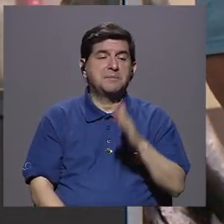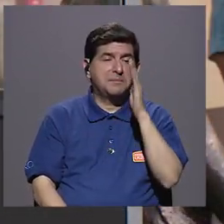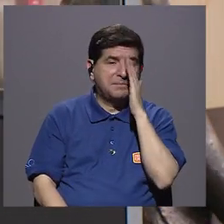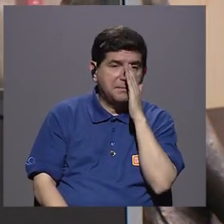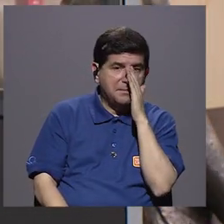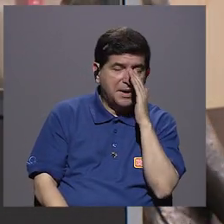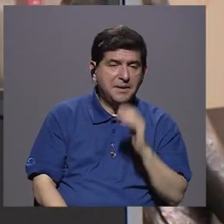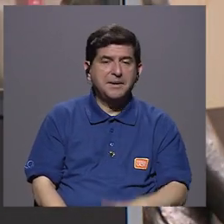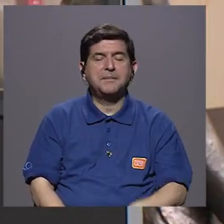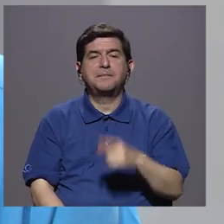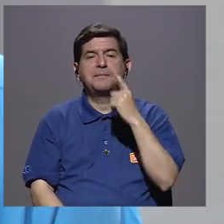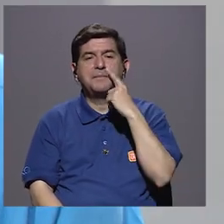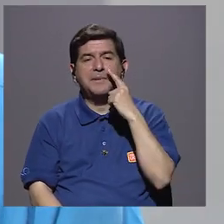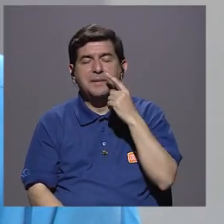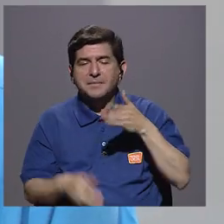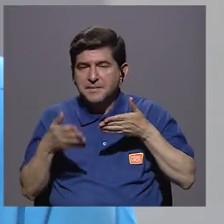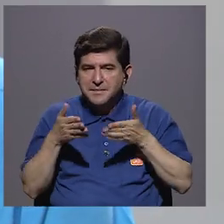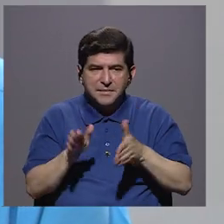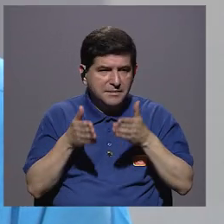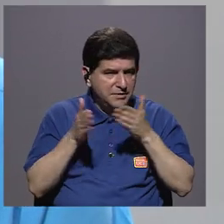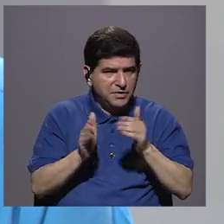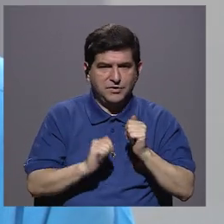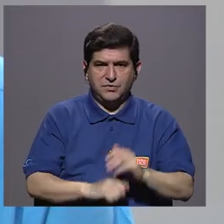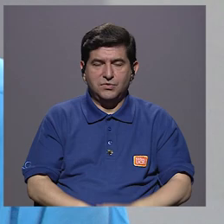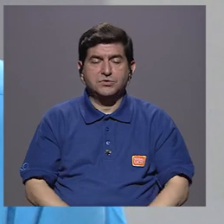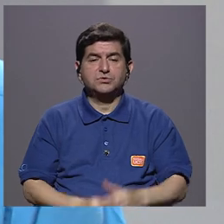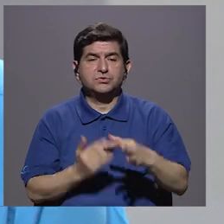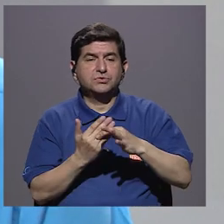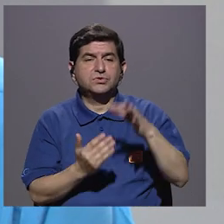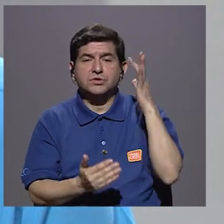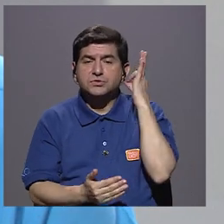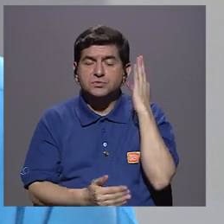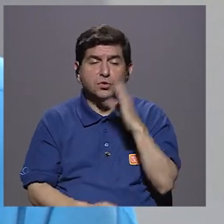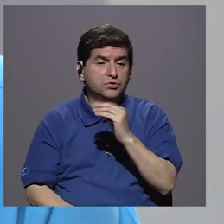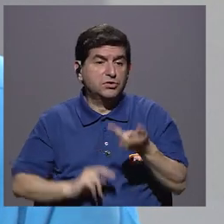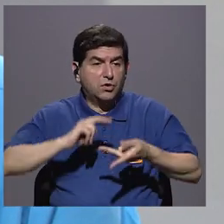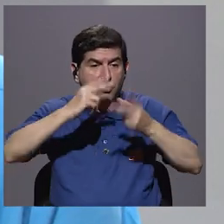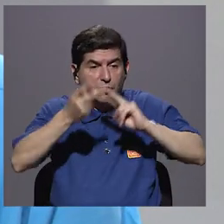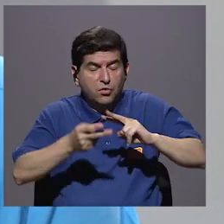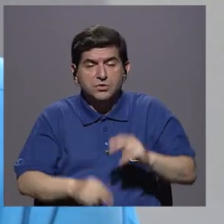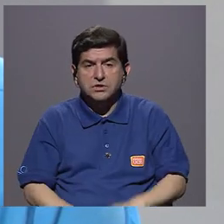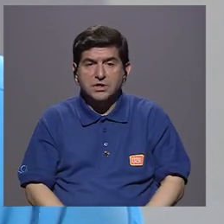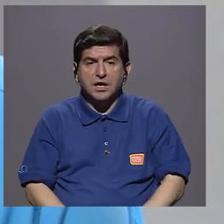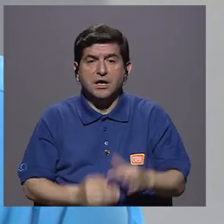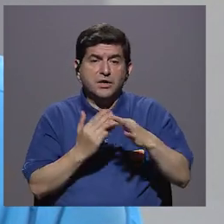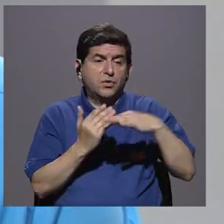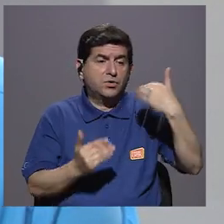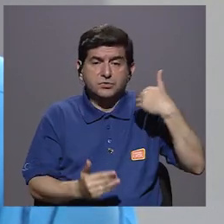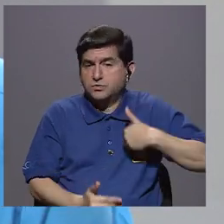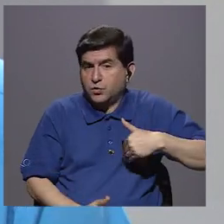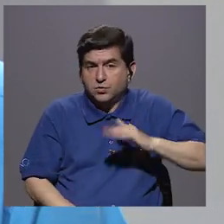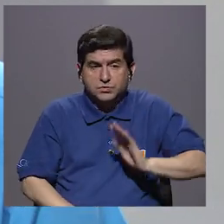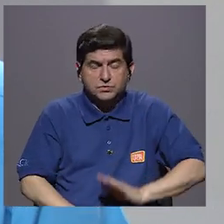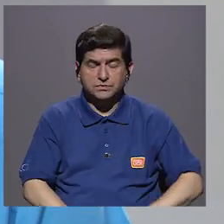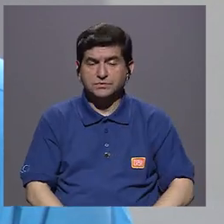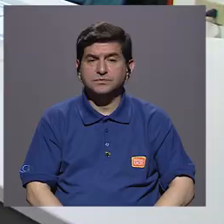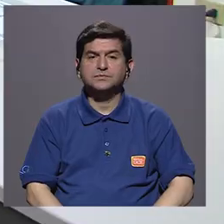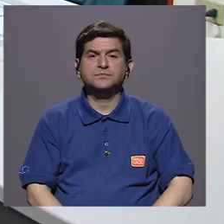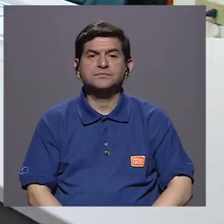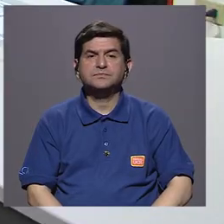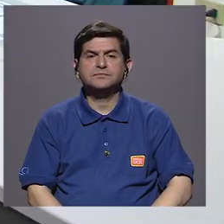su mamá, su papá, los hijos, etcétera, o su esposa, o al revés, su esposa puede tener asegurado a su esposo,